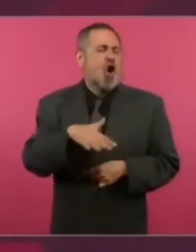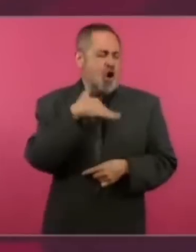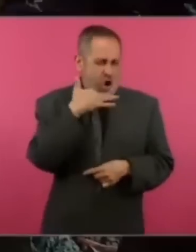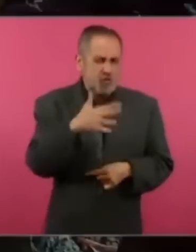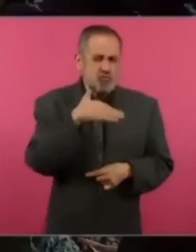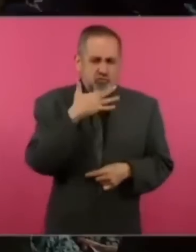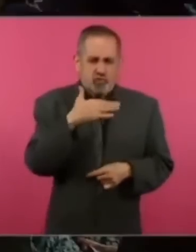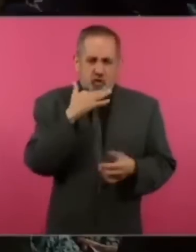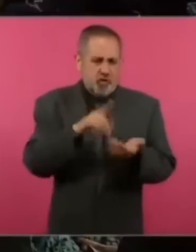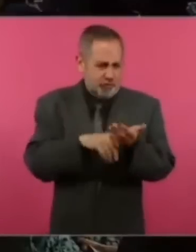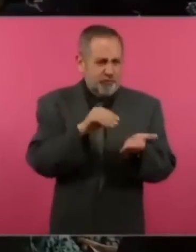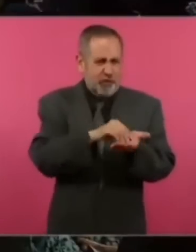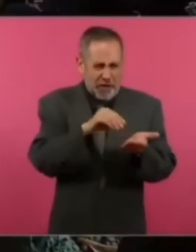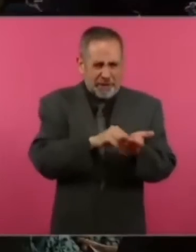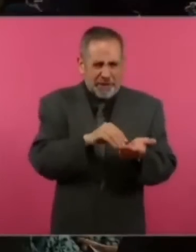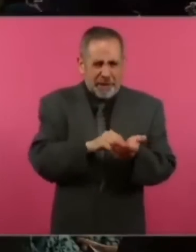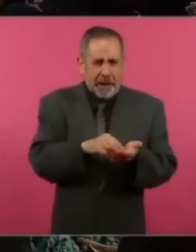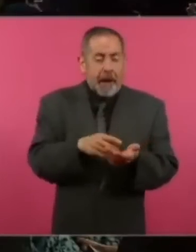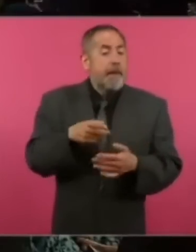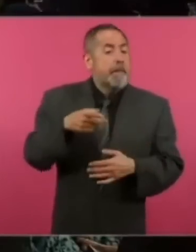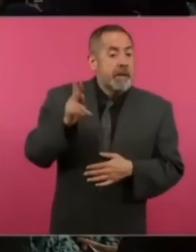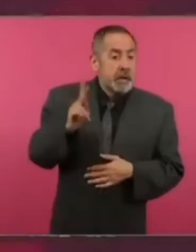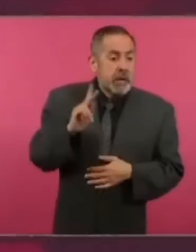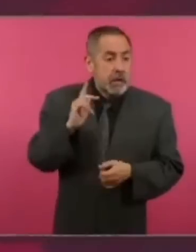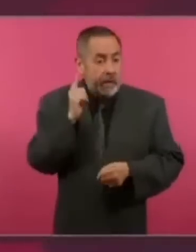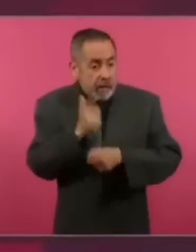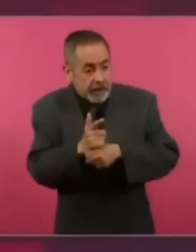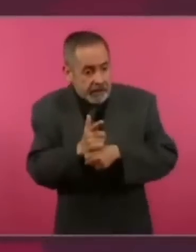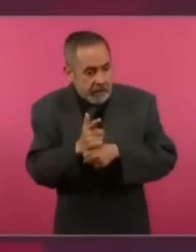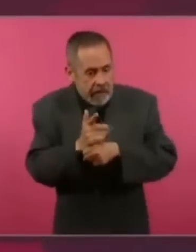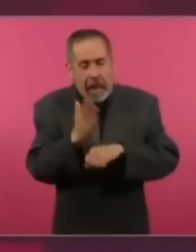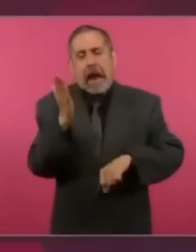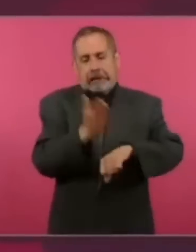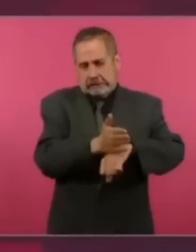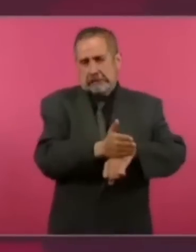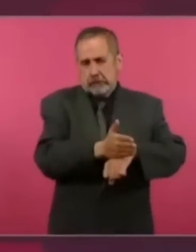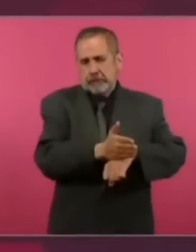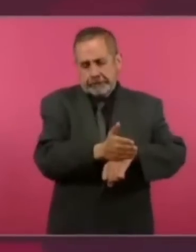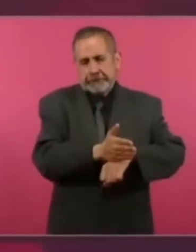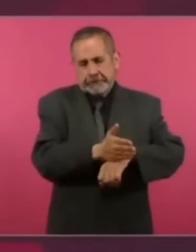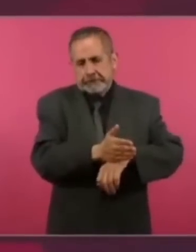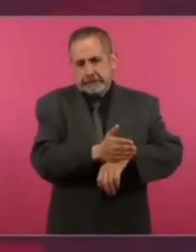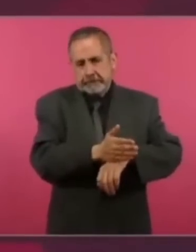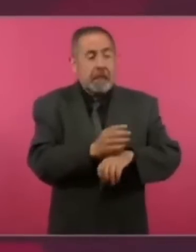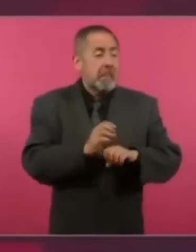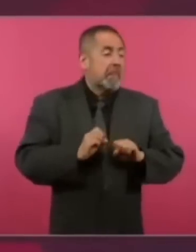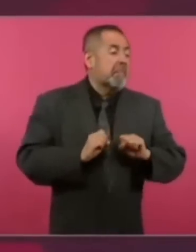sigue habiendo mucha corrupción, pero menos impunidad.